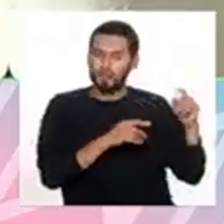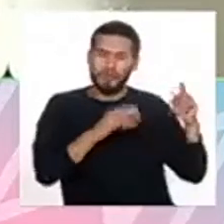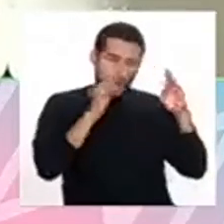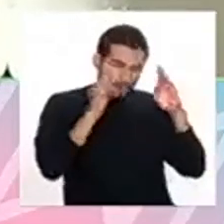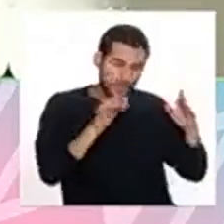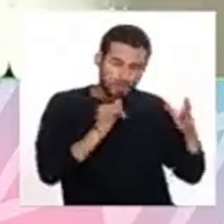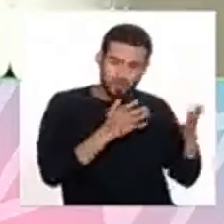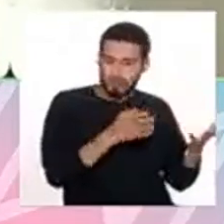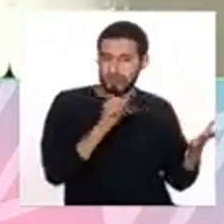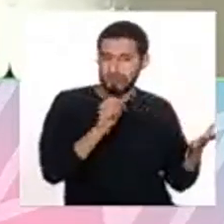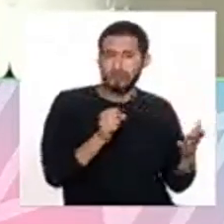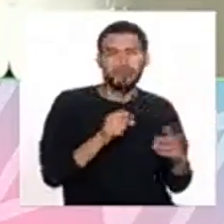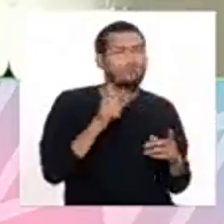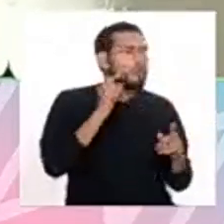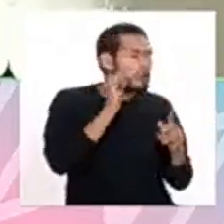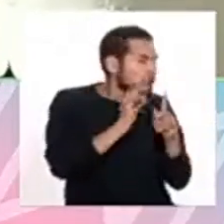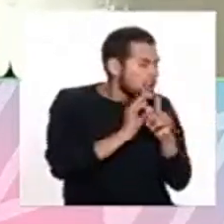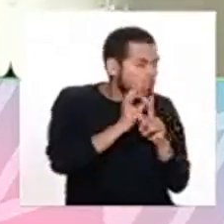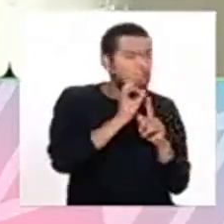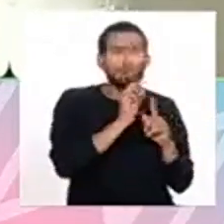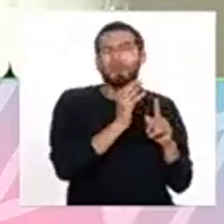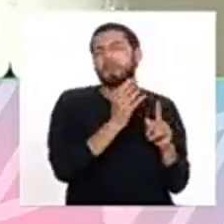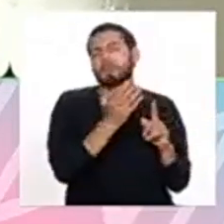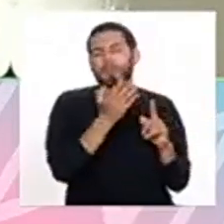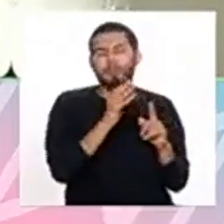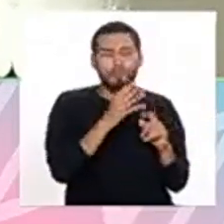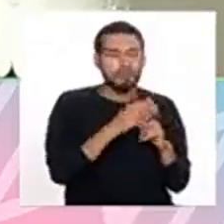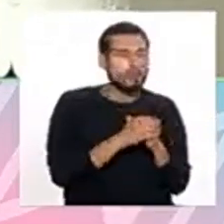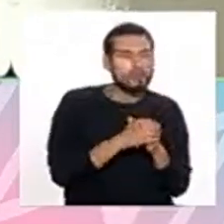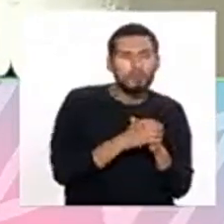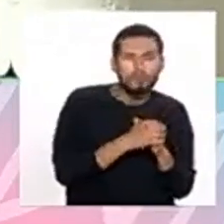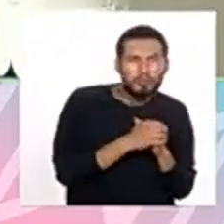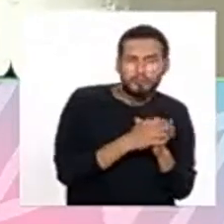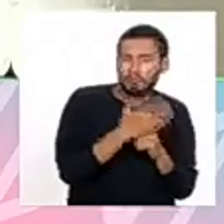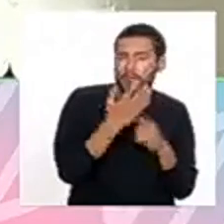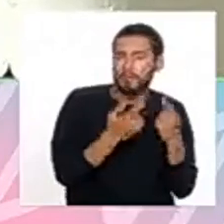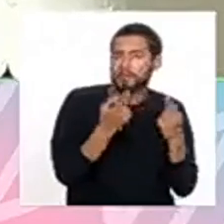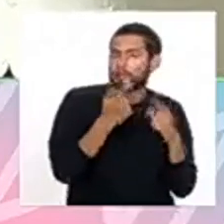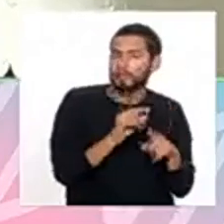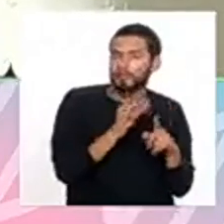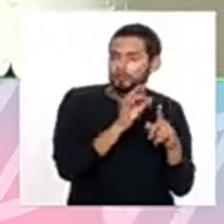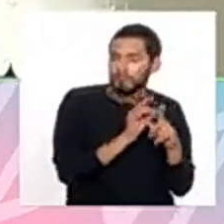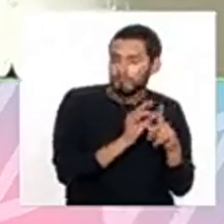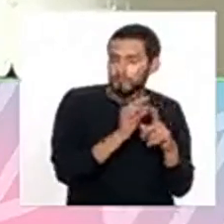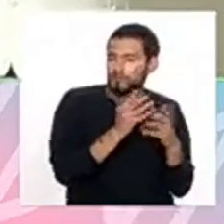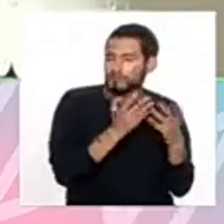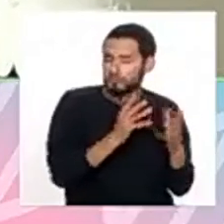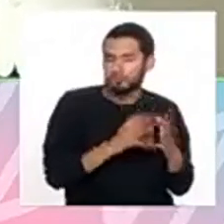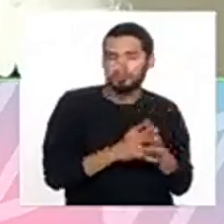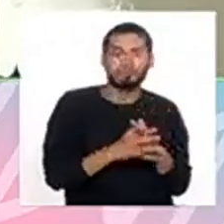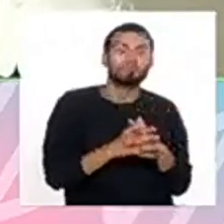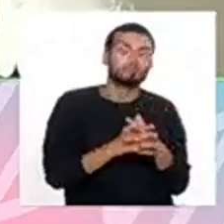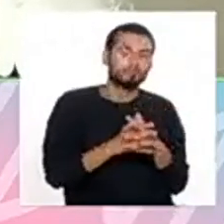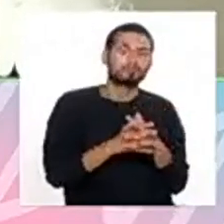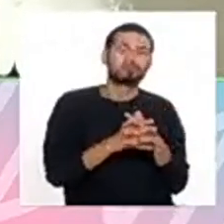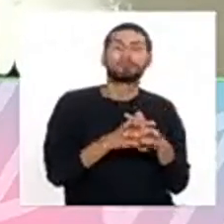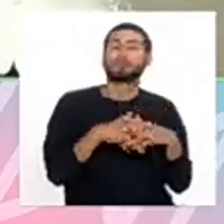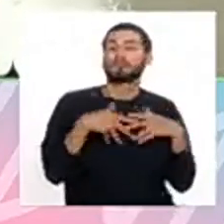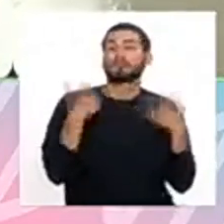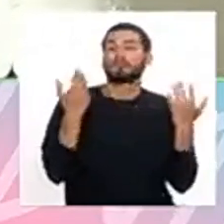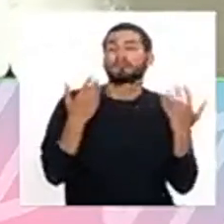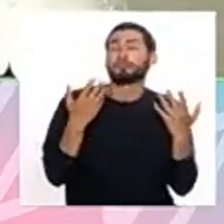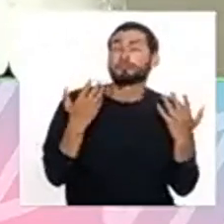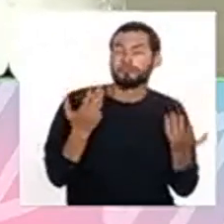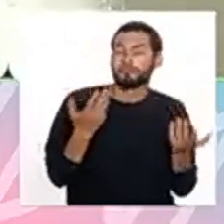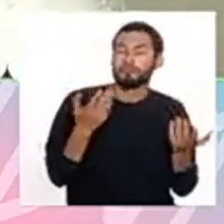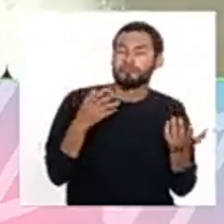ejemplo, una fiebre, ¿no? Leve, o de repente algún accidente leve, un golpe leve, que puede esperar, pero